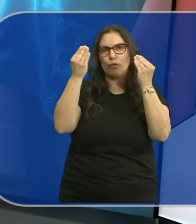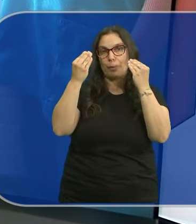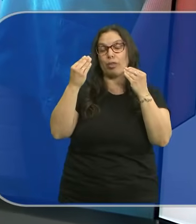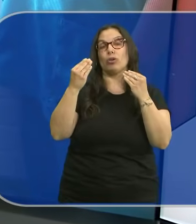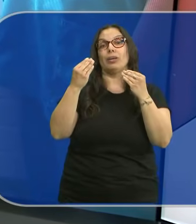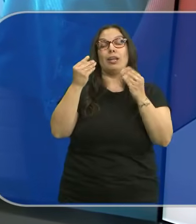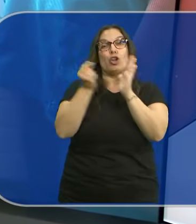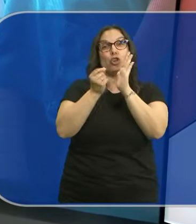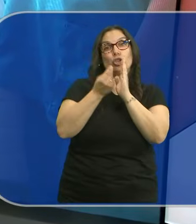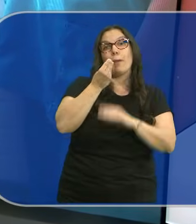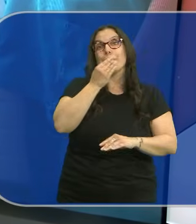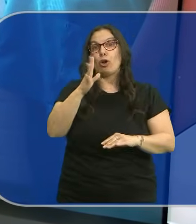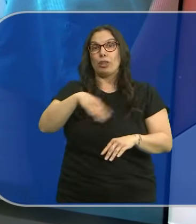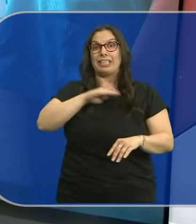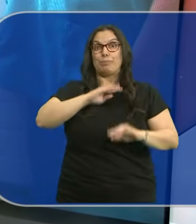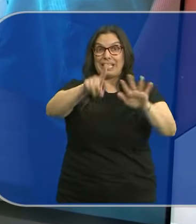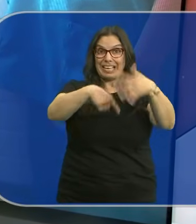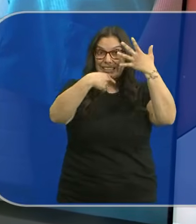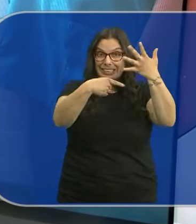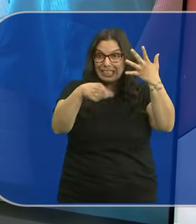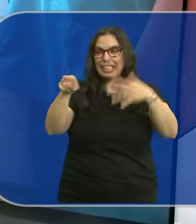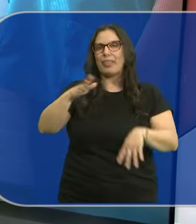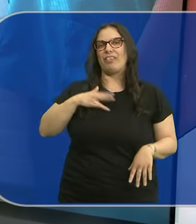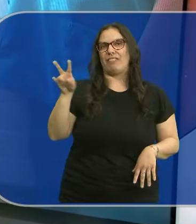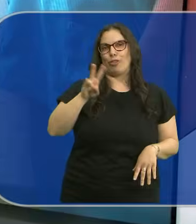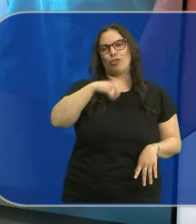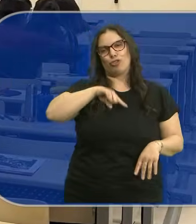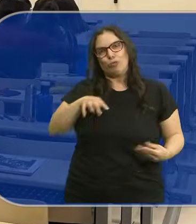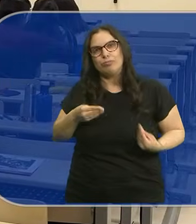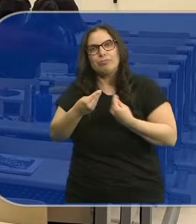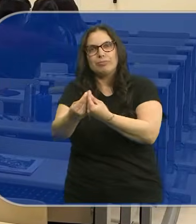de toda España es de Valladolid y la hemos acompañado en su elección.